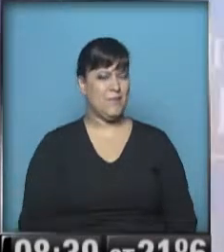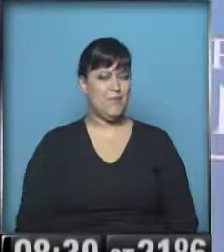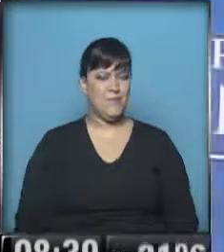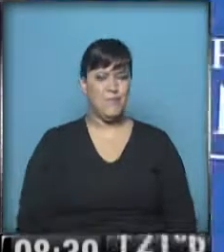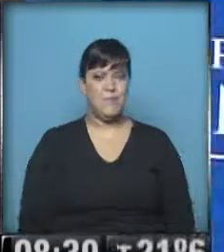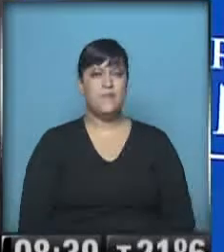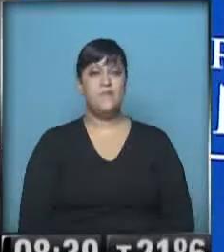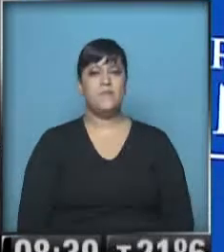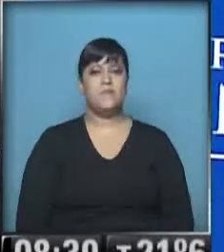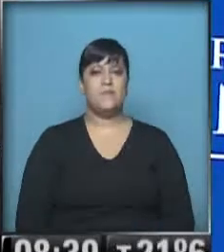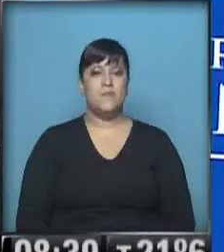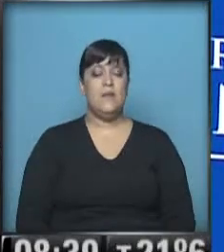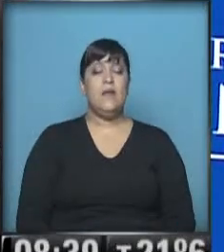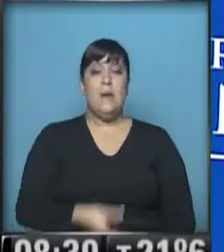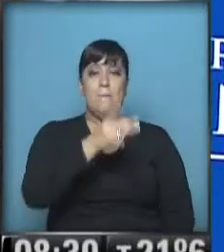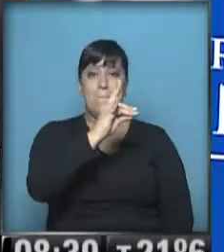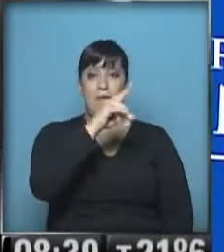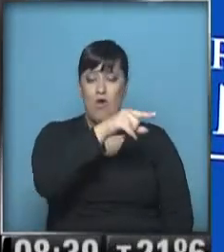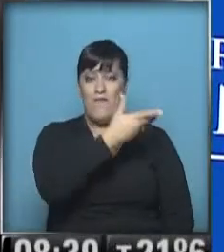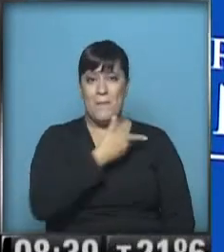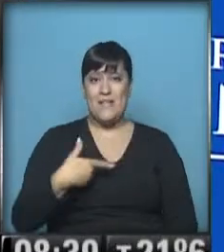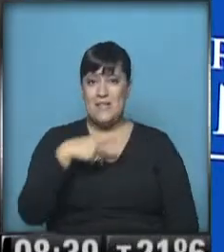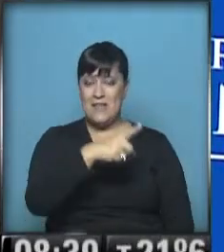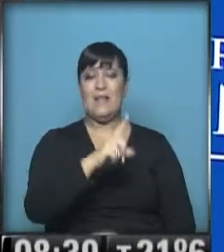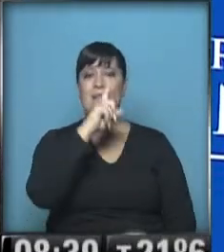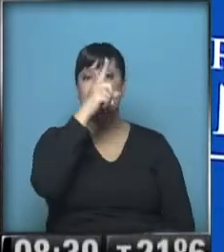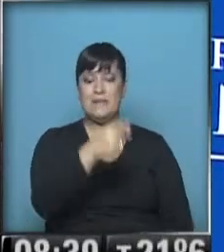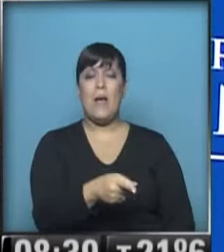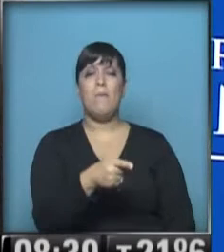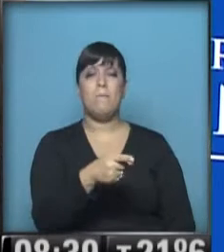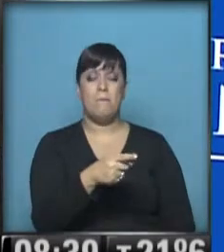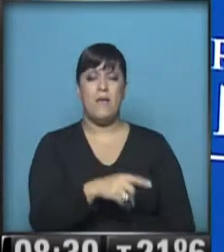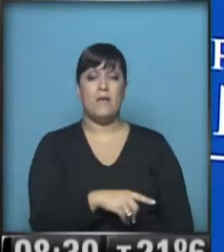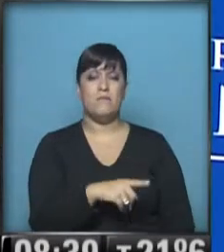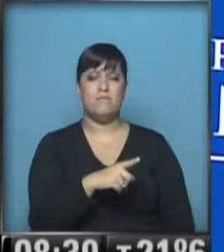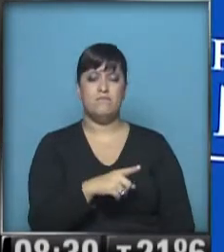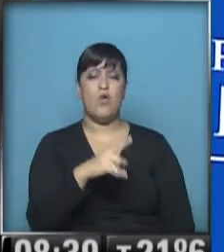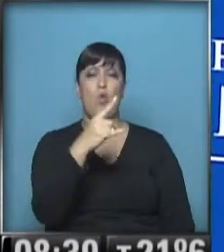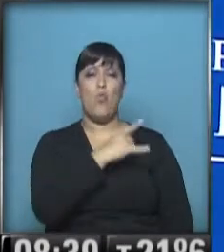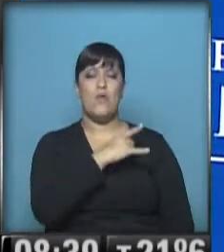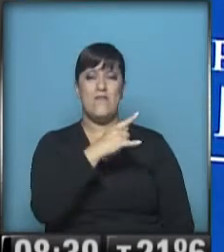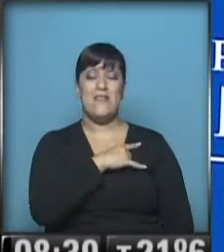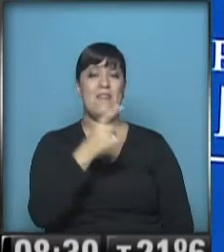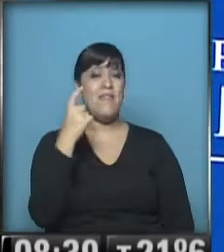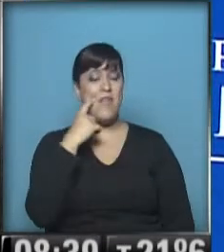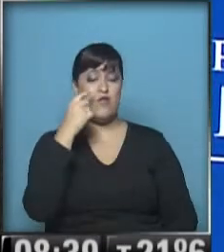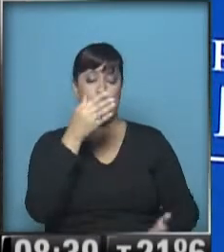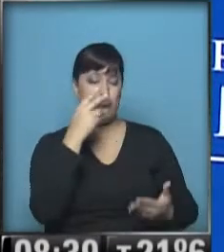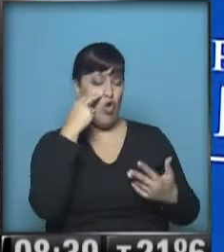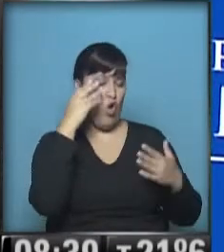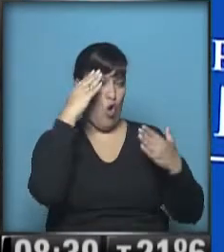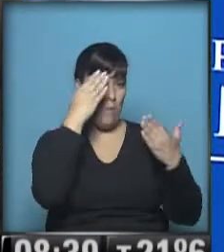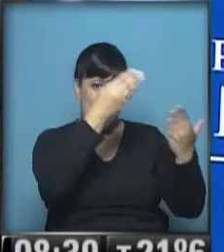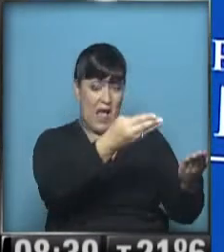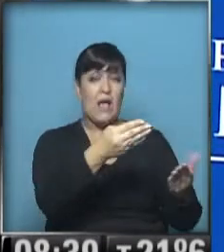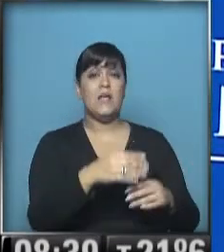Y Evo Morales, Lourdes, además recibió un título honoris causa en la Universidad de Entre Ríos. Hemos hablado